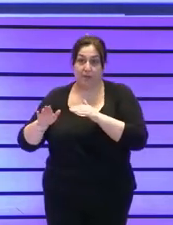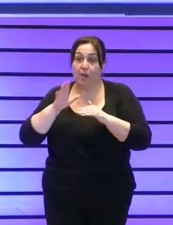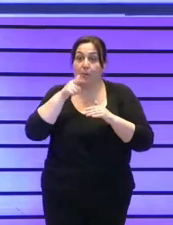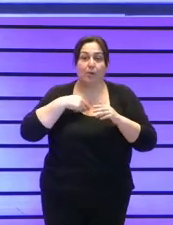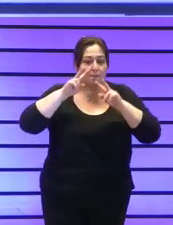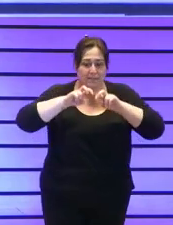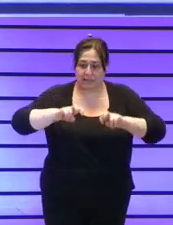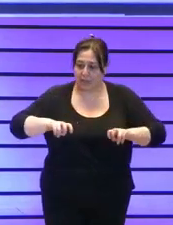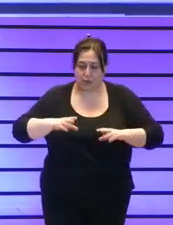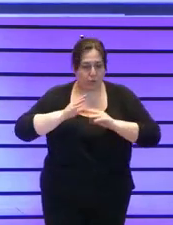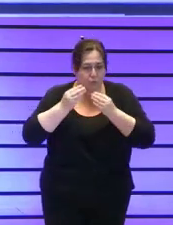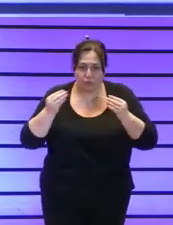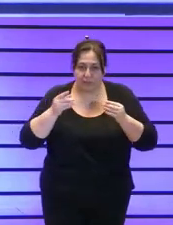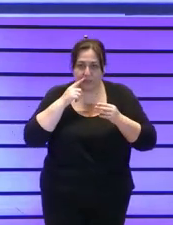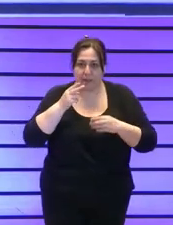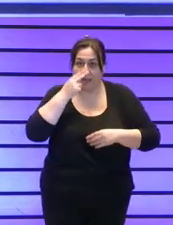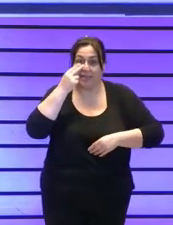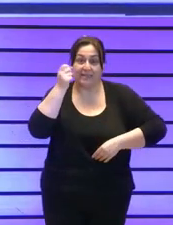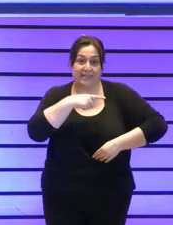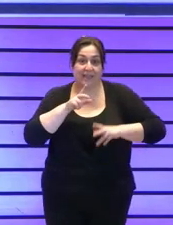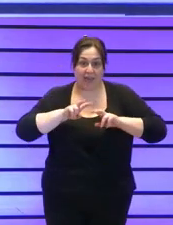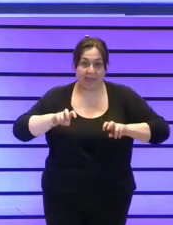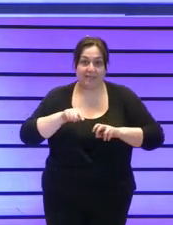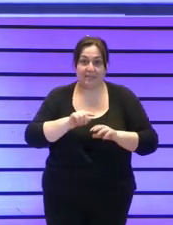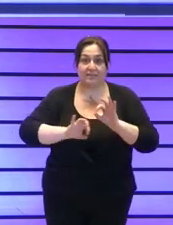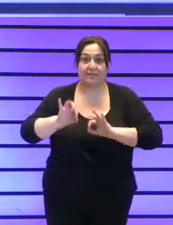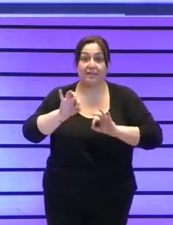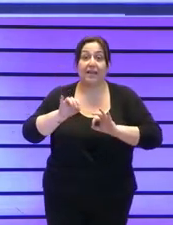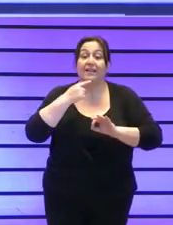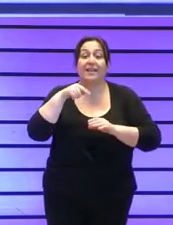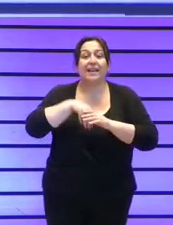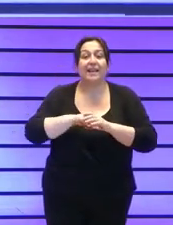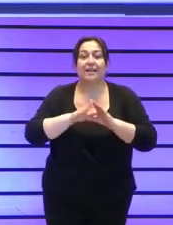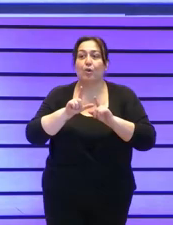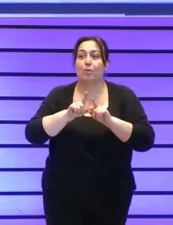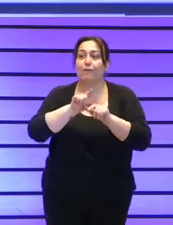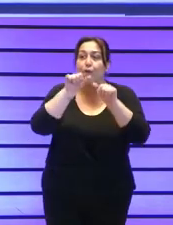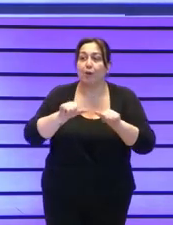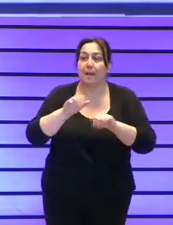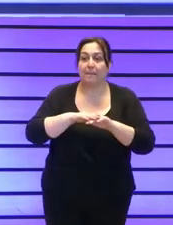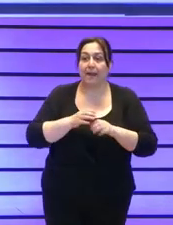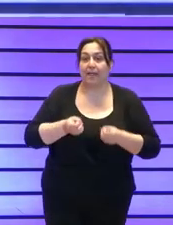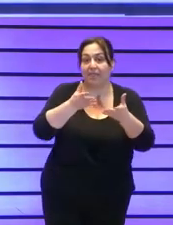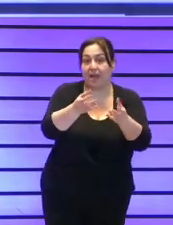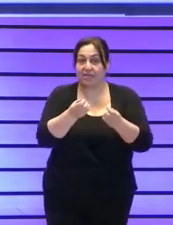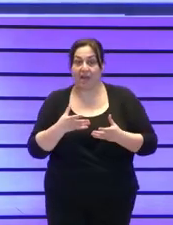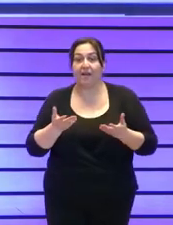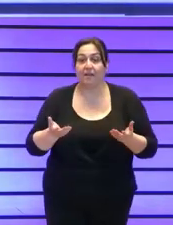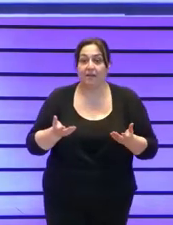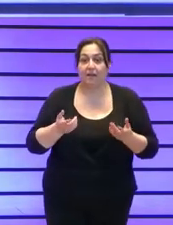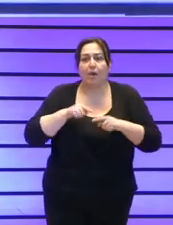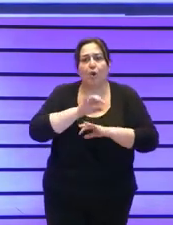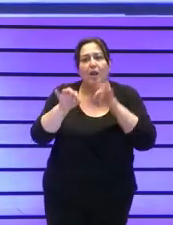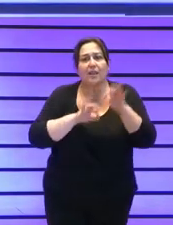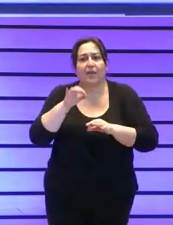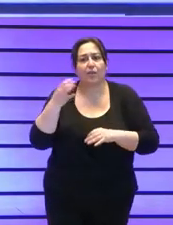en entidades no lucrativas, ¿no? Tiene que haber canales de toma y daca, ¿no? Y la organización tiene que